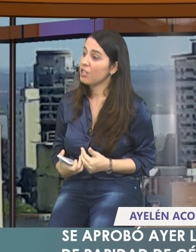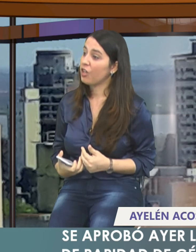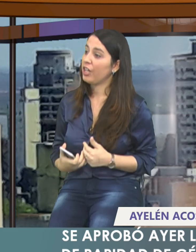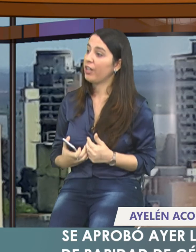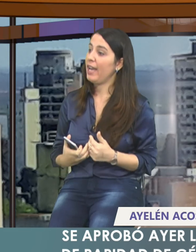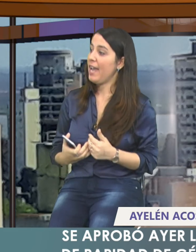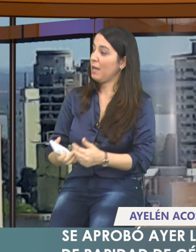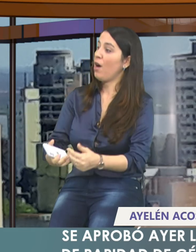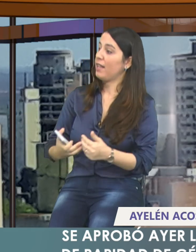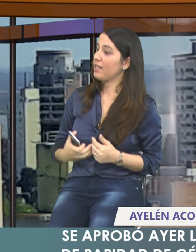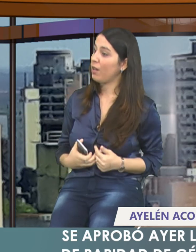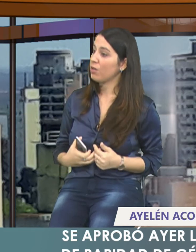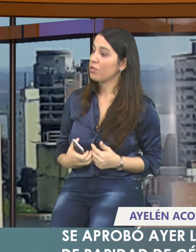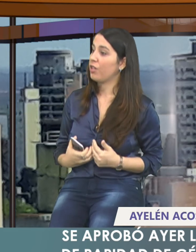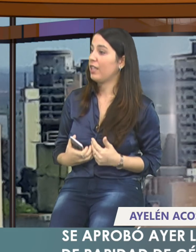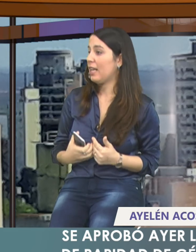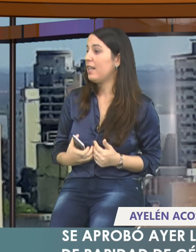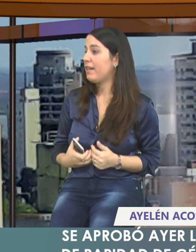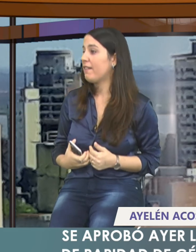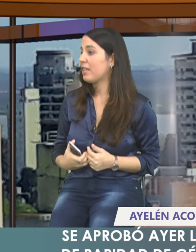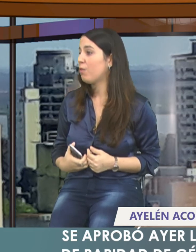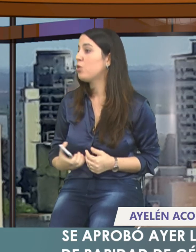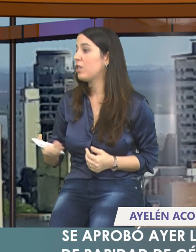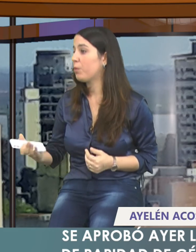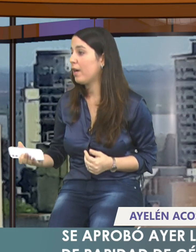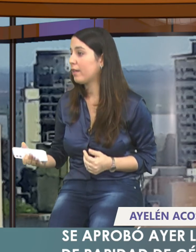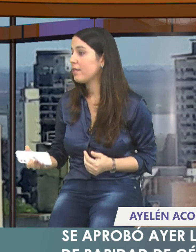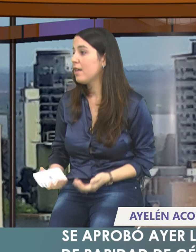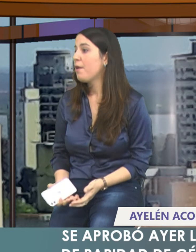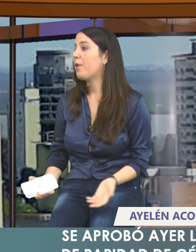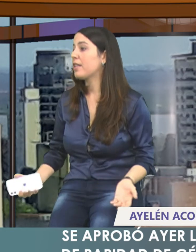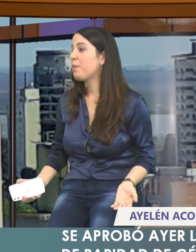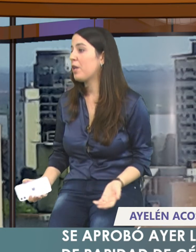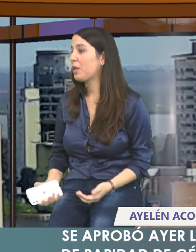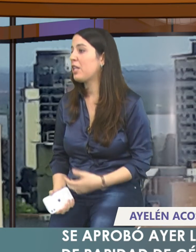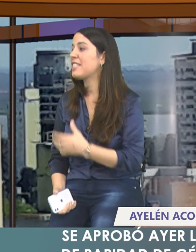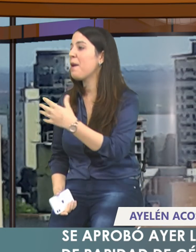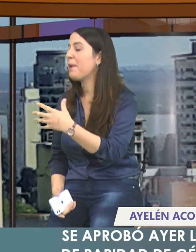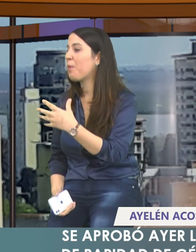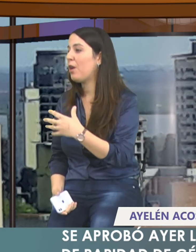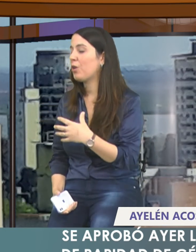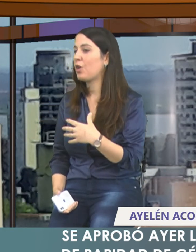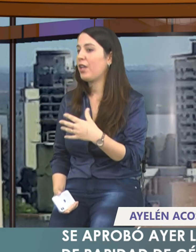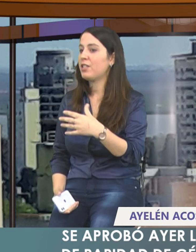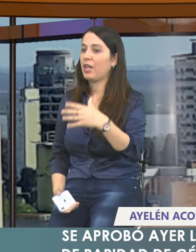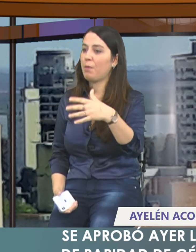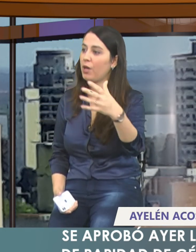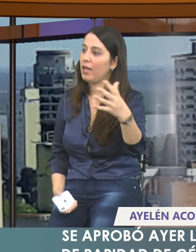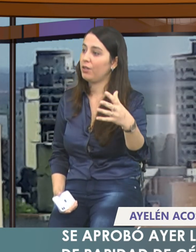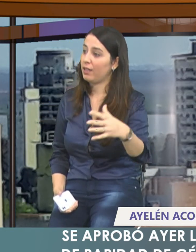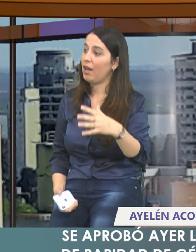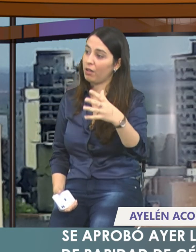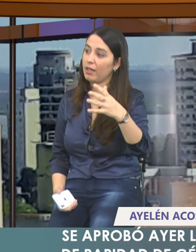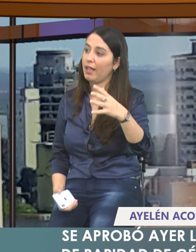sí, yo creo que estamos atrasados. Yo creo que esta ley debería haber salido mucho tiempo antes. Totalmente. Porque si es por eso también, caso. Siempre los derechos que las